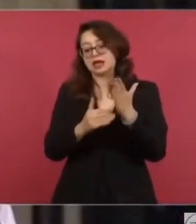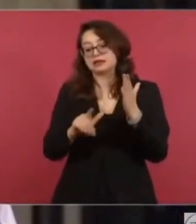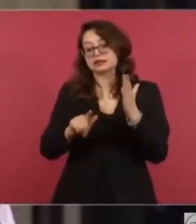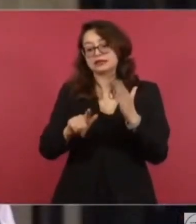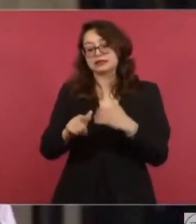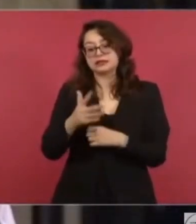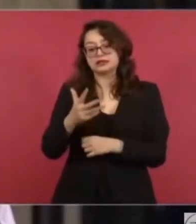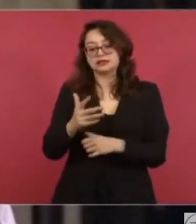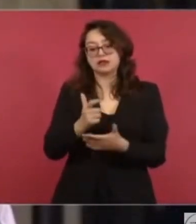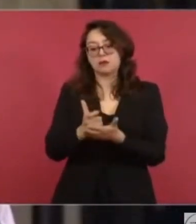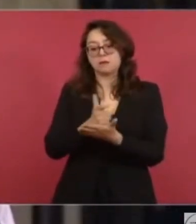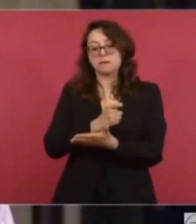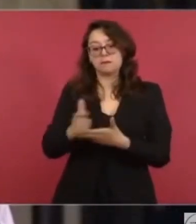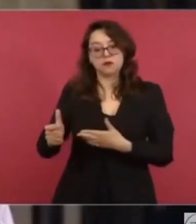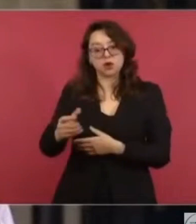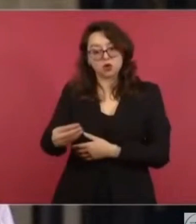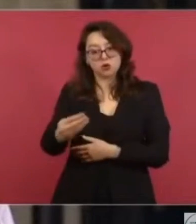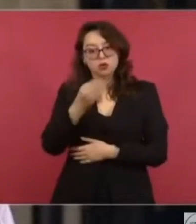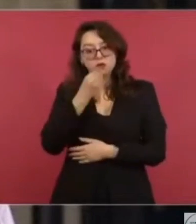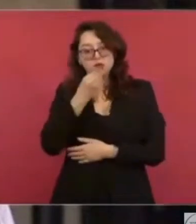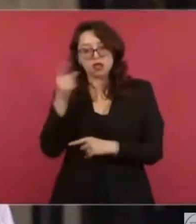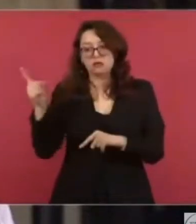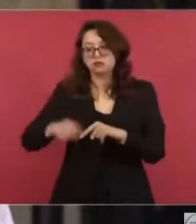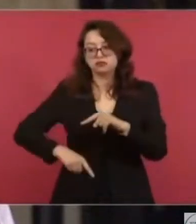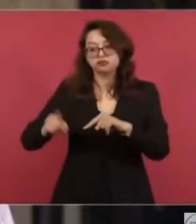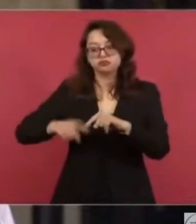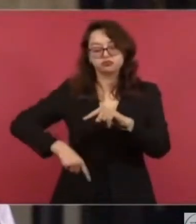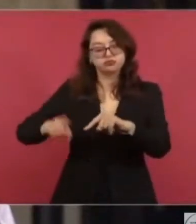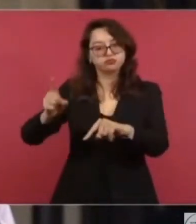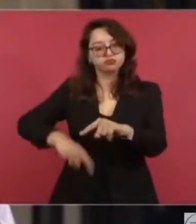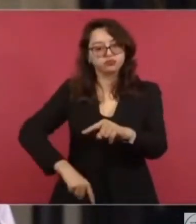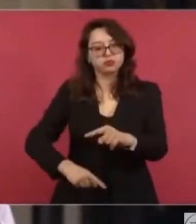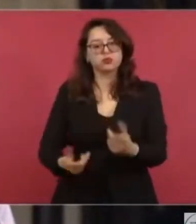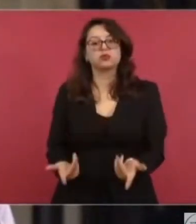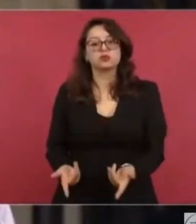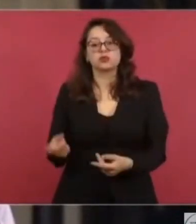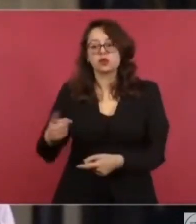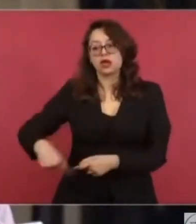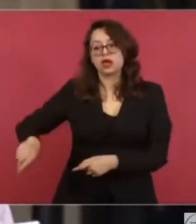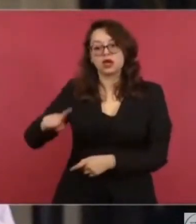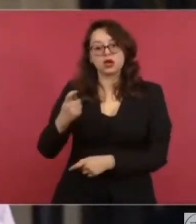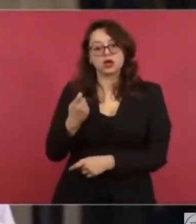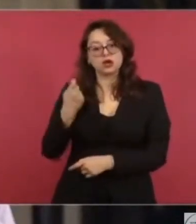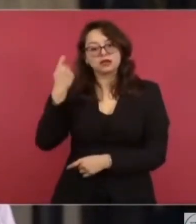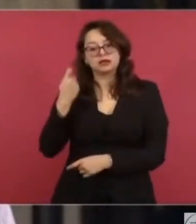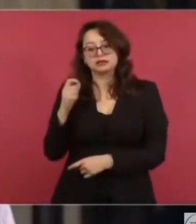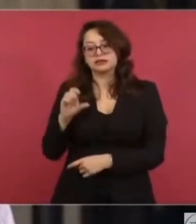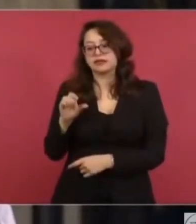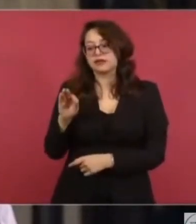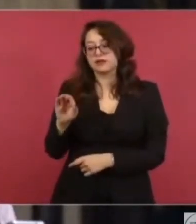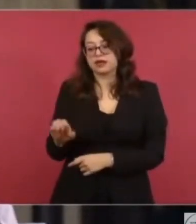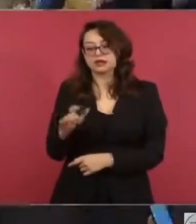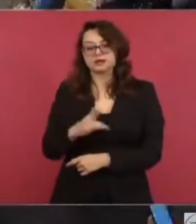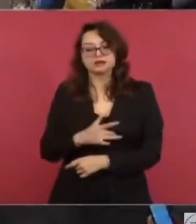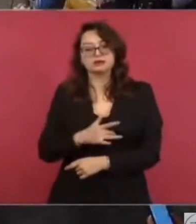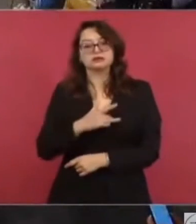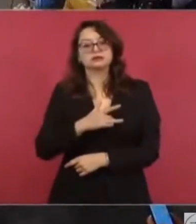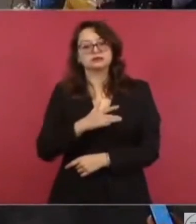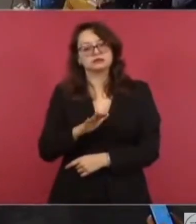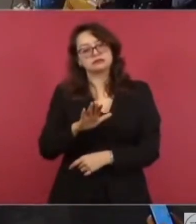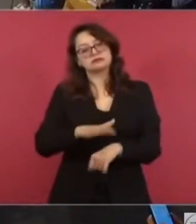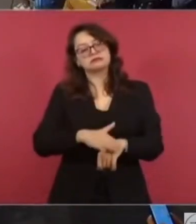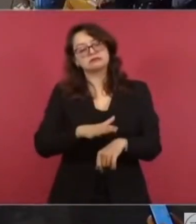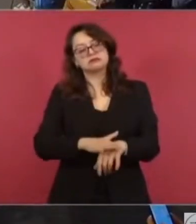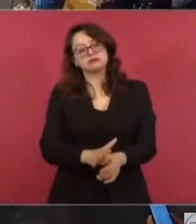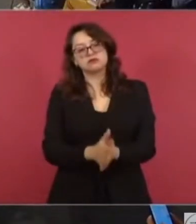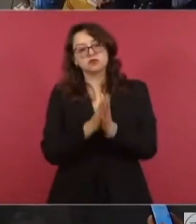pago de despensa, por lo que solicitan en nombre de la Unión Nacional Auténtica de Jubilados de la Comisión Federal de Electricidad del 2016 a